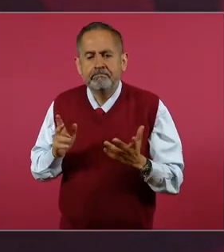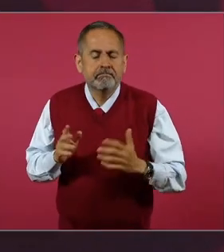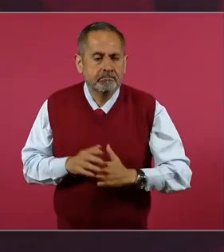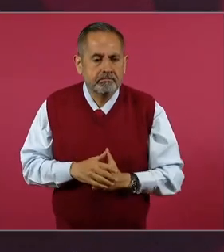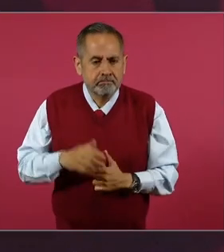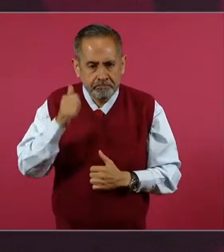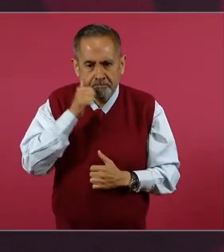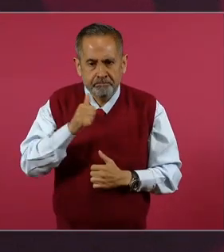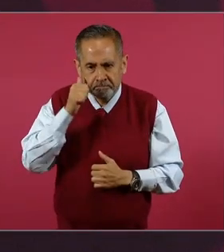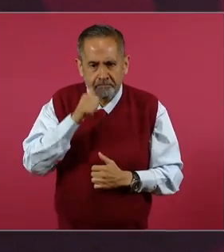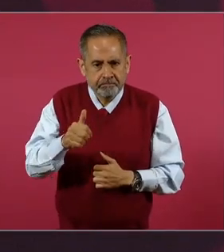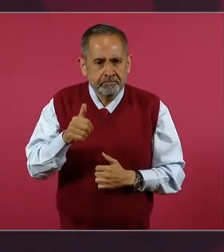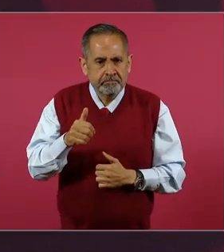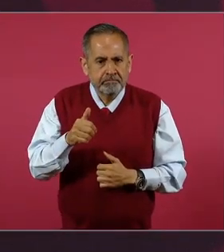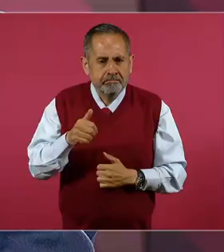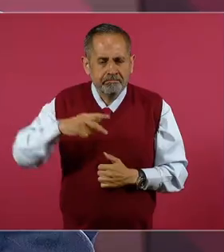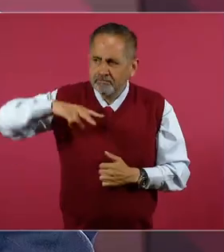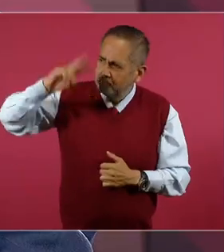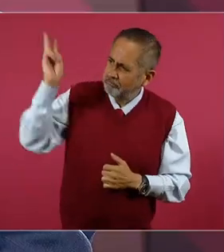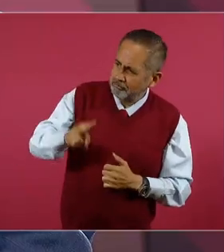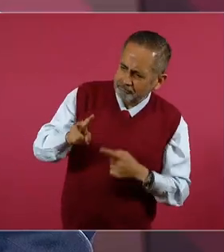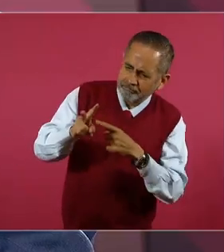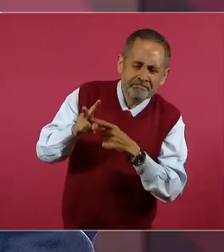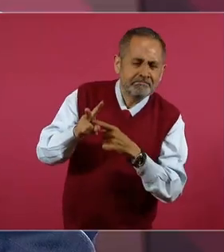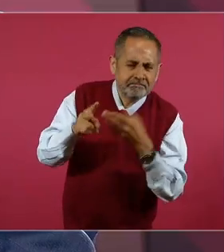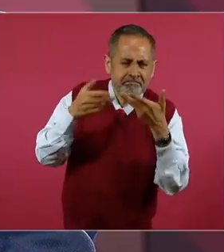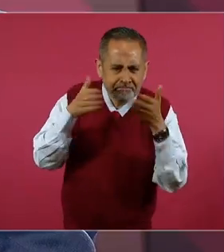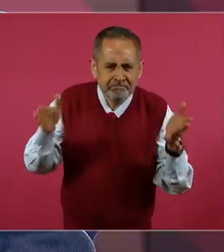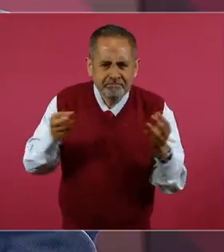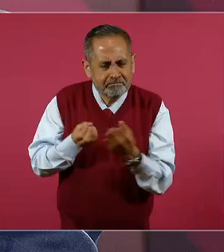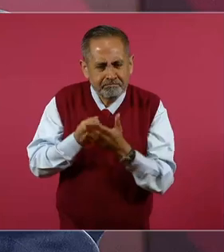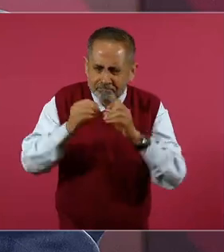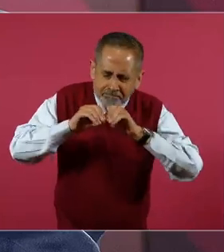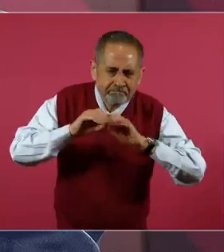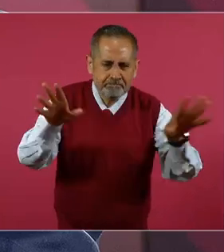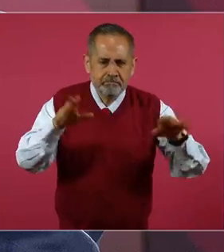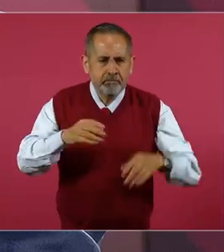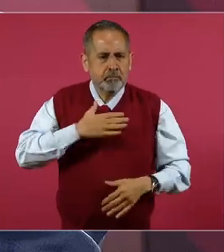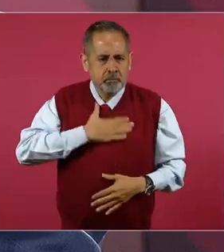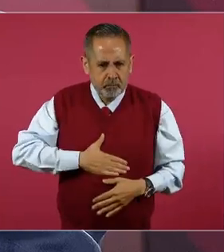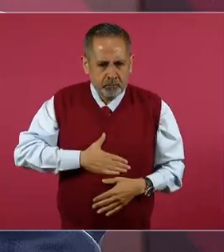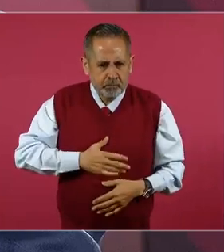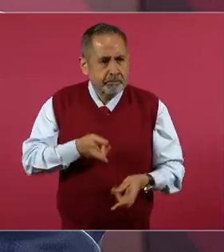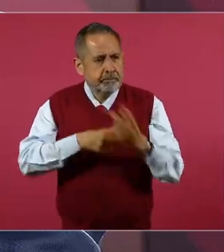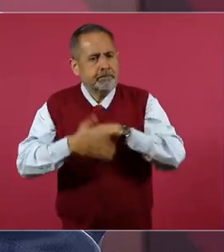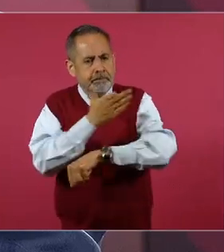siempre se abre paso y la justicia tarda pero llega.